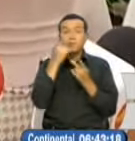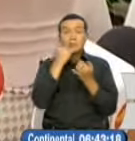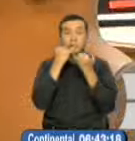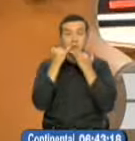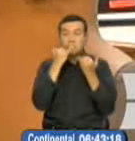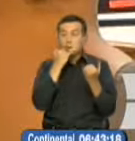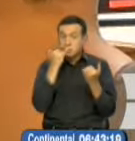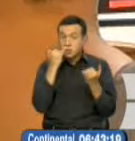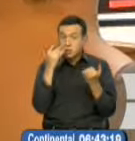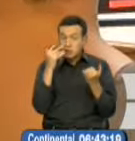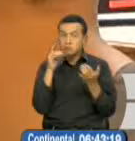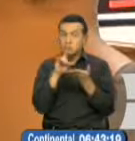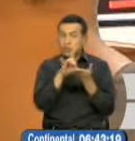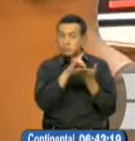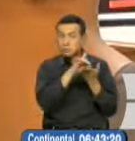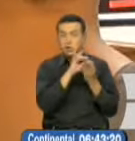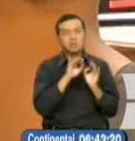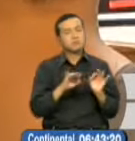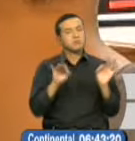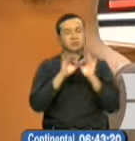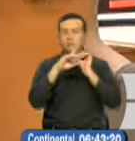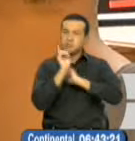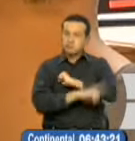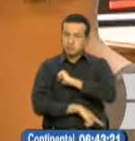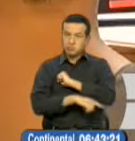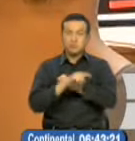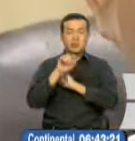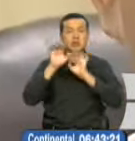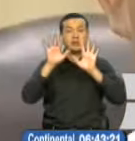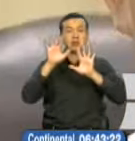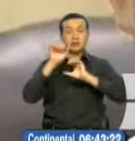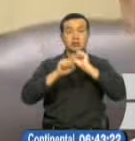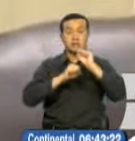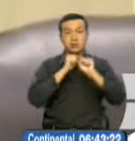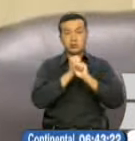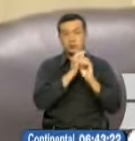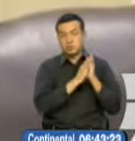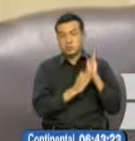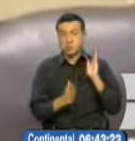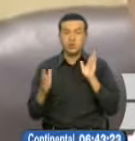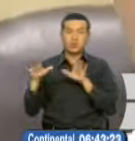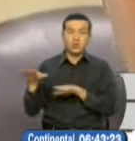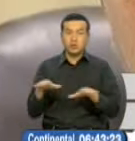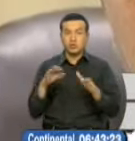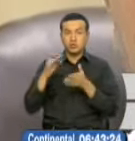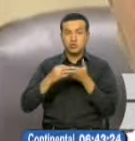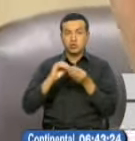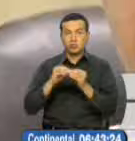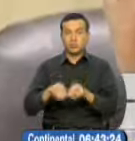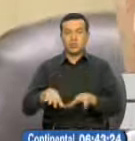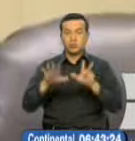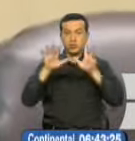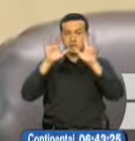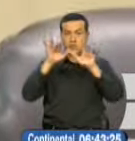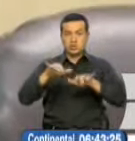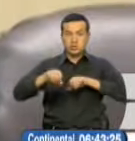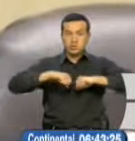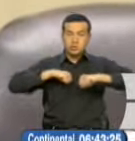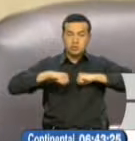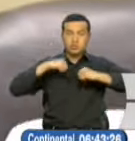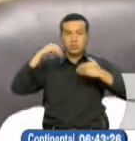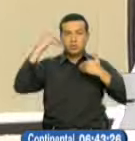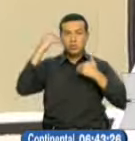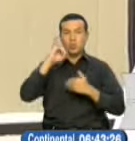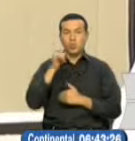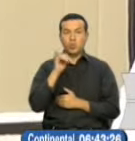del pueblo. Tal y como se ha aplicado los últimos 10 años, según lo explica el coordinador zonal 8 de la Secretaría de Gestión de la Política,